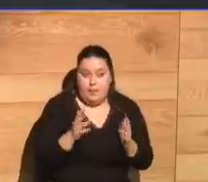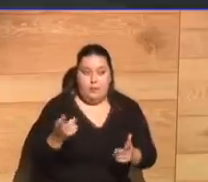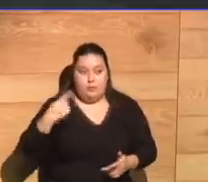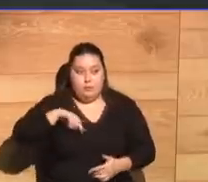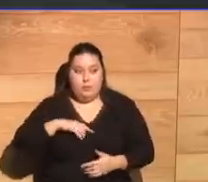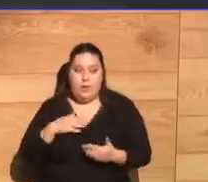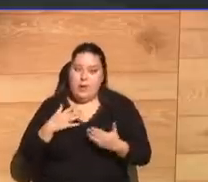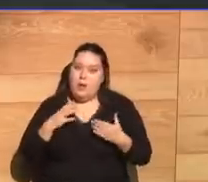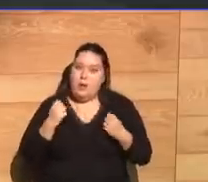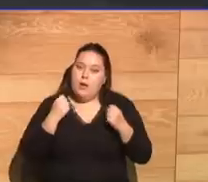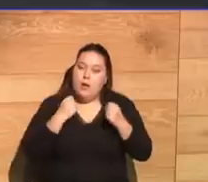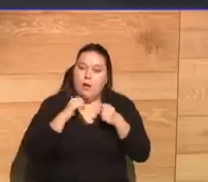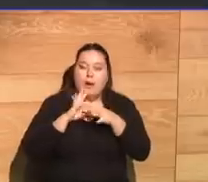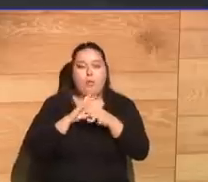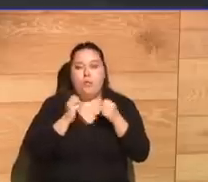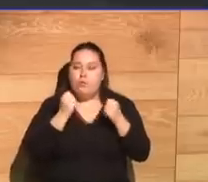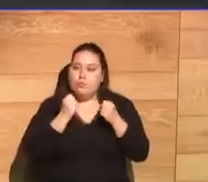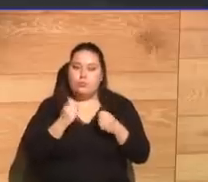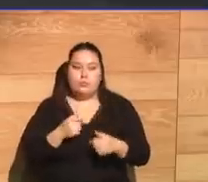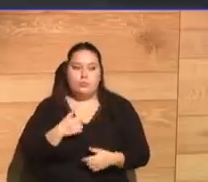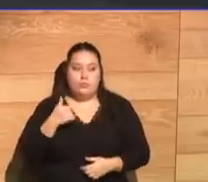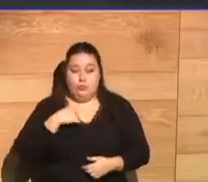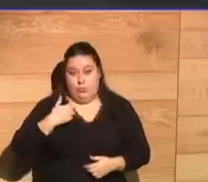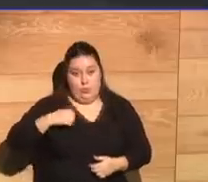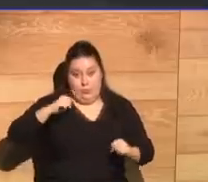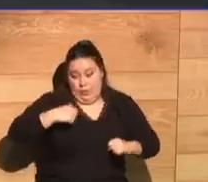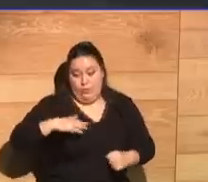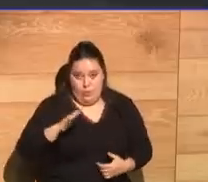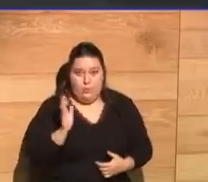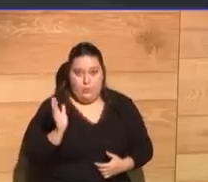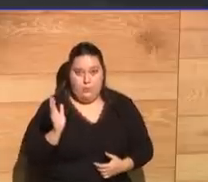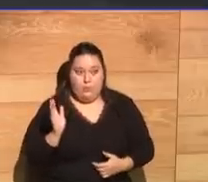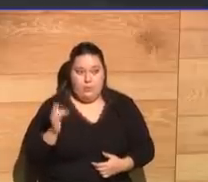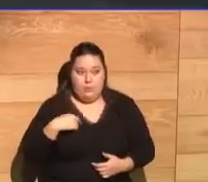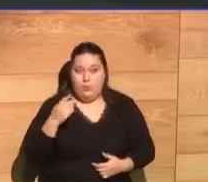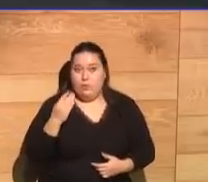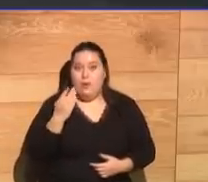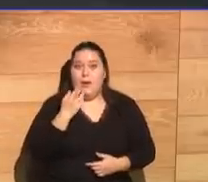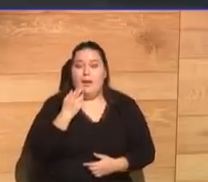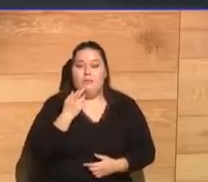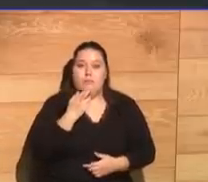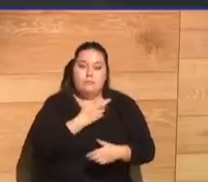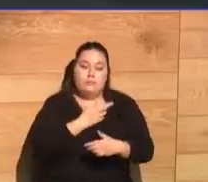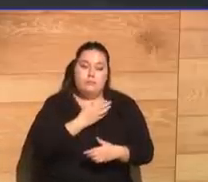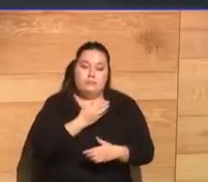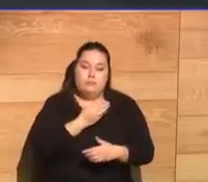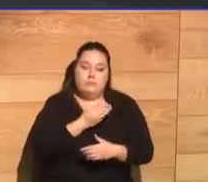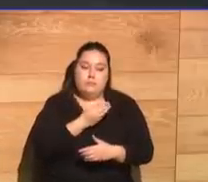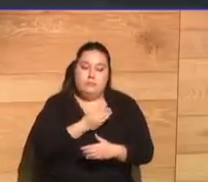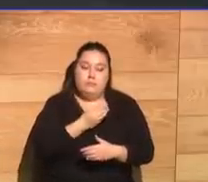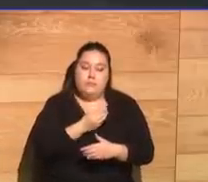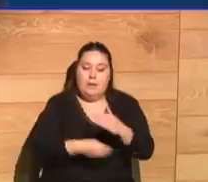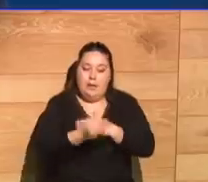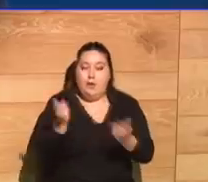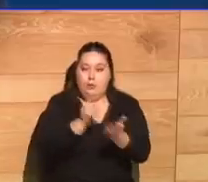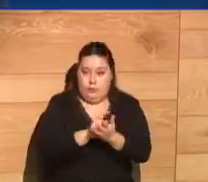tenemos una relación... Bueno, yo ya de mayor, ya sabéis que creo en la reencarnación. Sí, o sea, lo hemos hablado muchas veces. Lo hemos hablado que me decís,